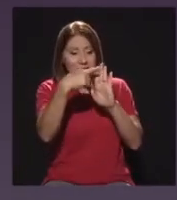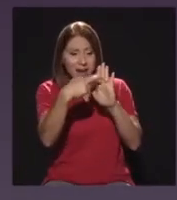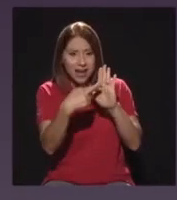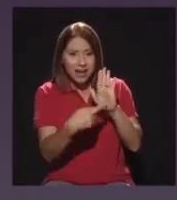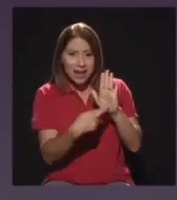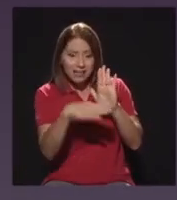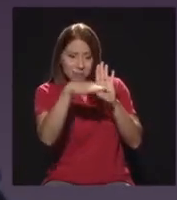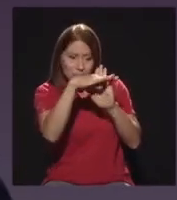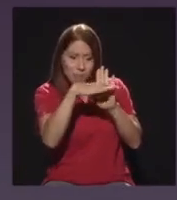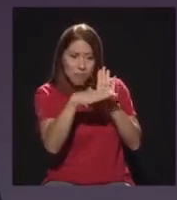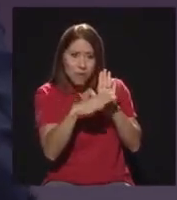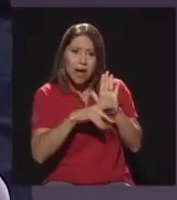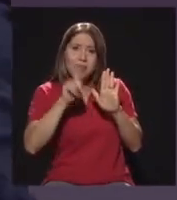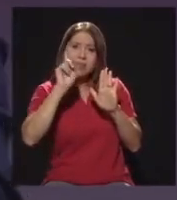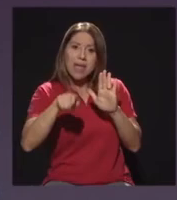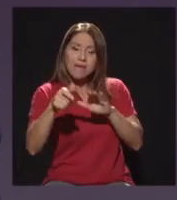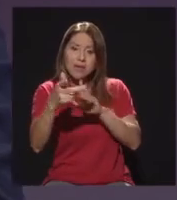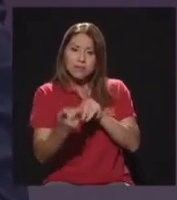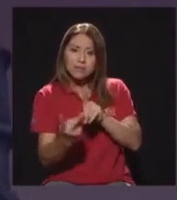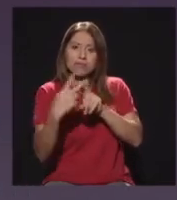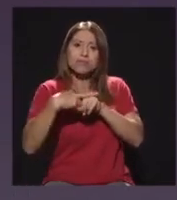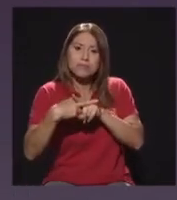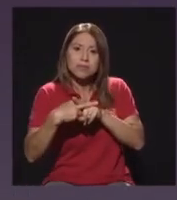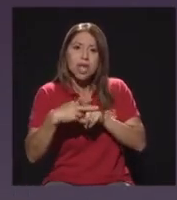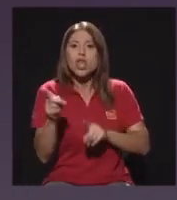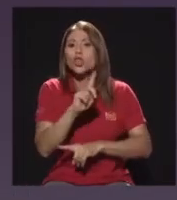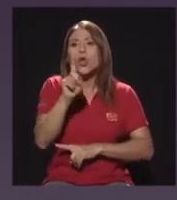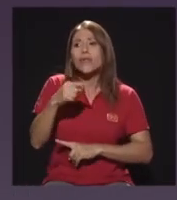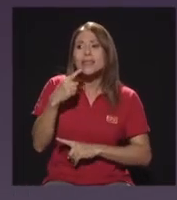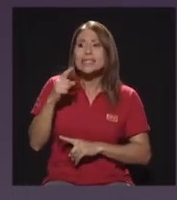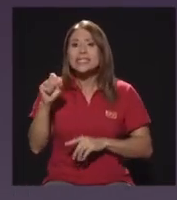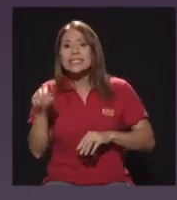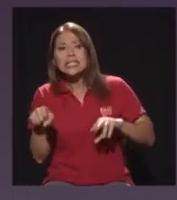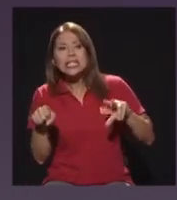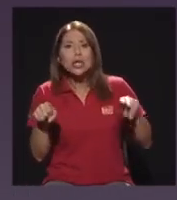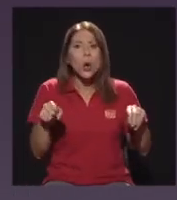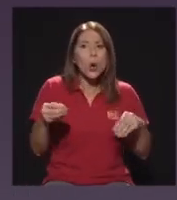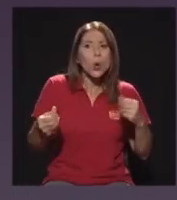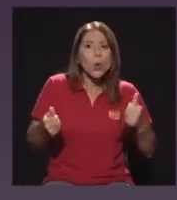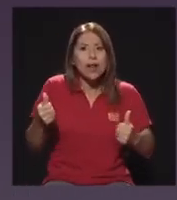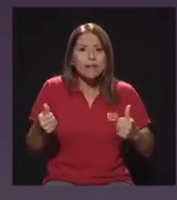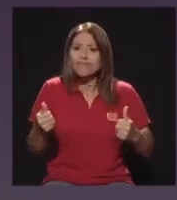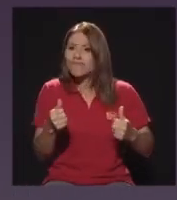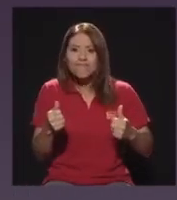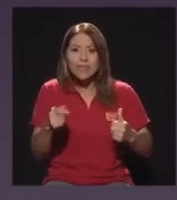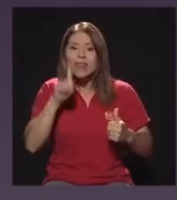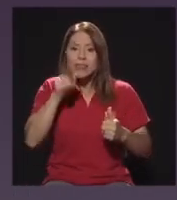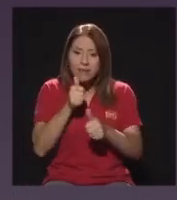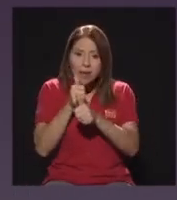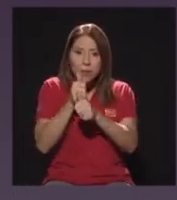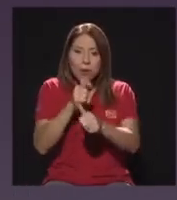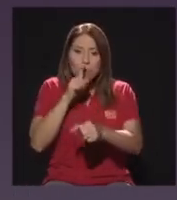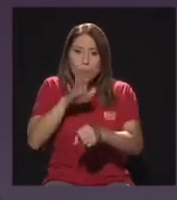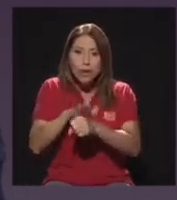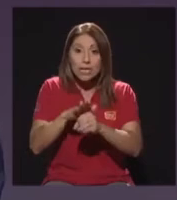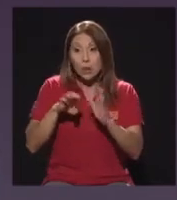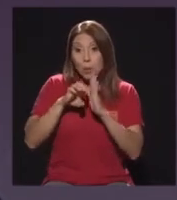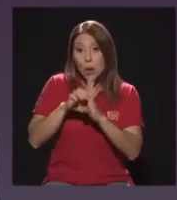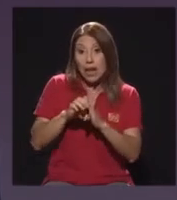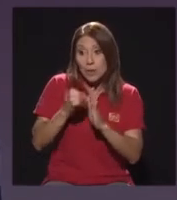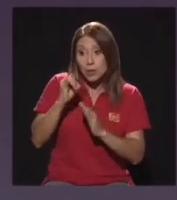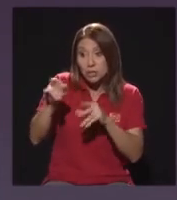que materializar aquí no hay que volver si sí o si no no hay que cumplirlas ahora si él por ejemplo no quiere usar un condón